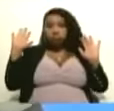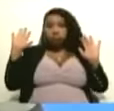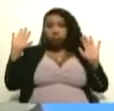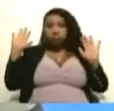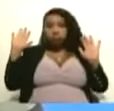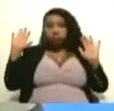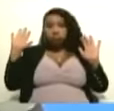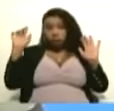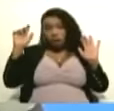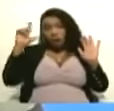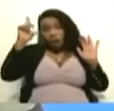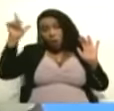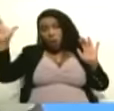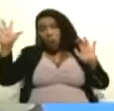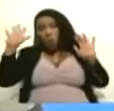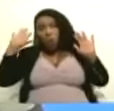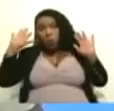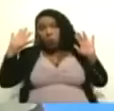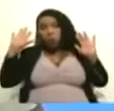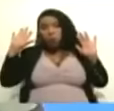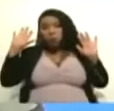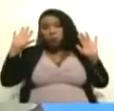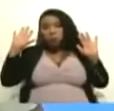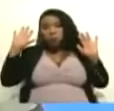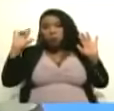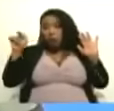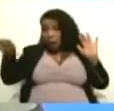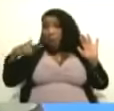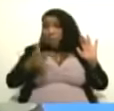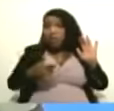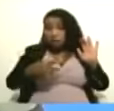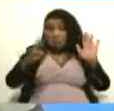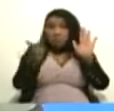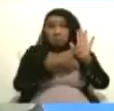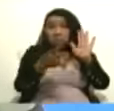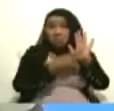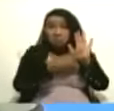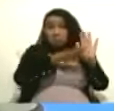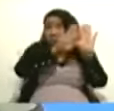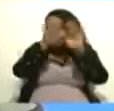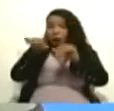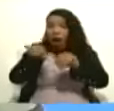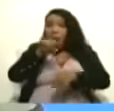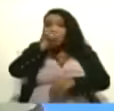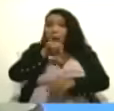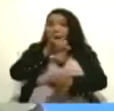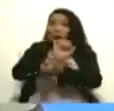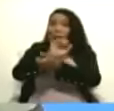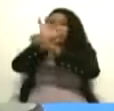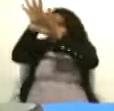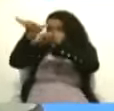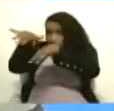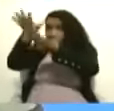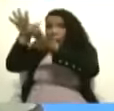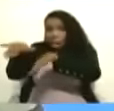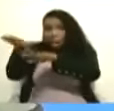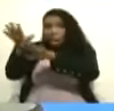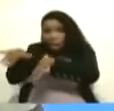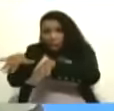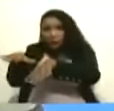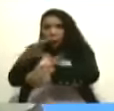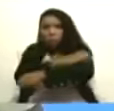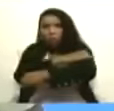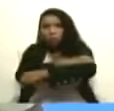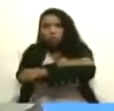Es lógico Si eso Que ellos dicen es verdad apoyado por los esclavos de esclavos de aquí las castas malditas de la extrema derecha